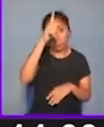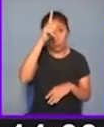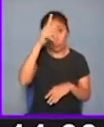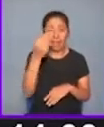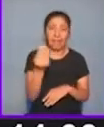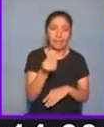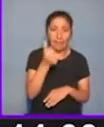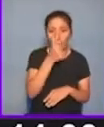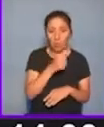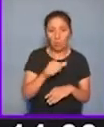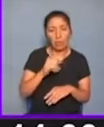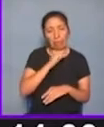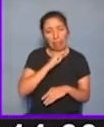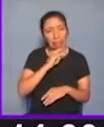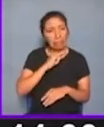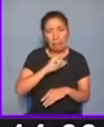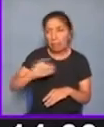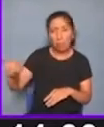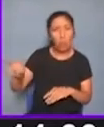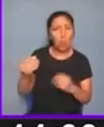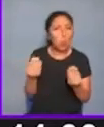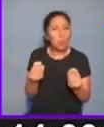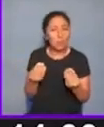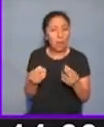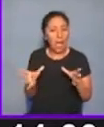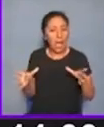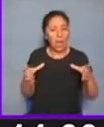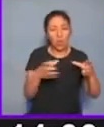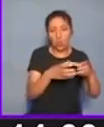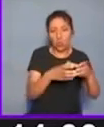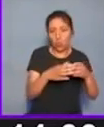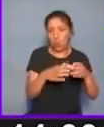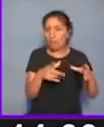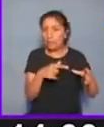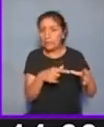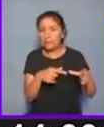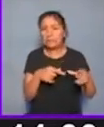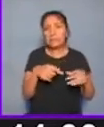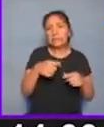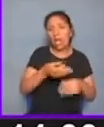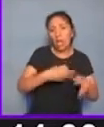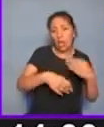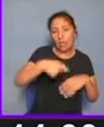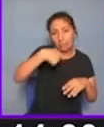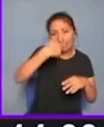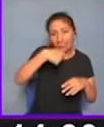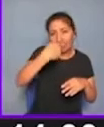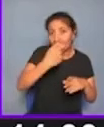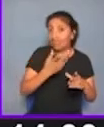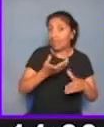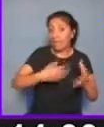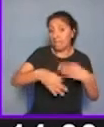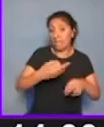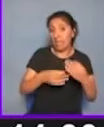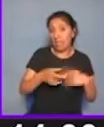recibido muchas denuncias que se juntan en unos grupos que hay también consumo y venta de droga Sí esa es una